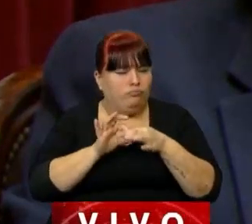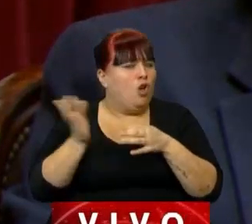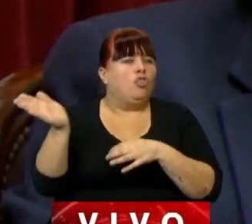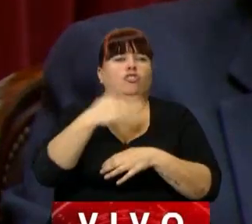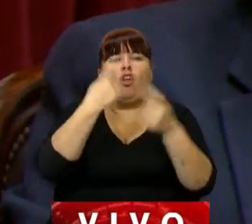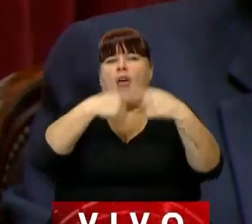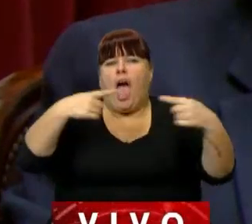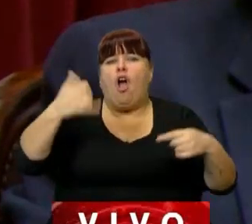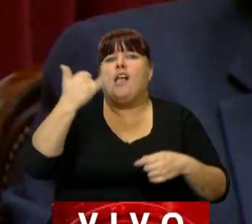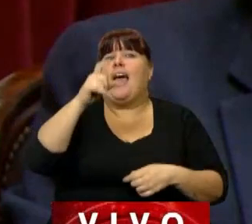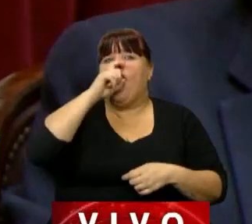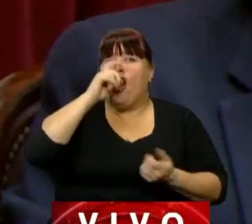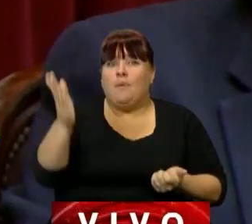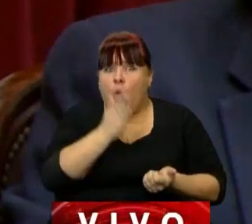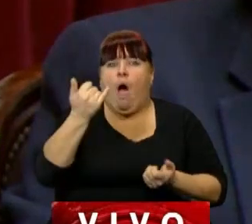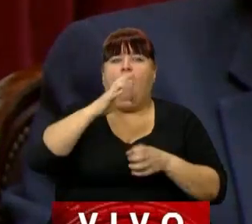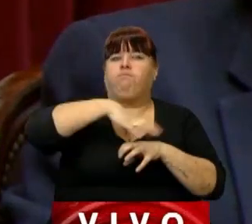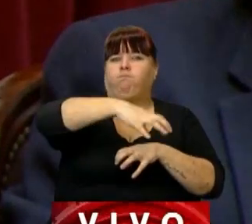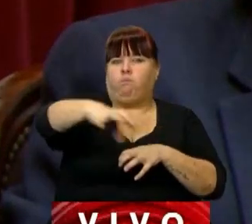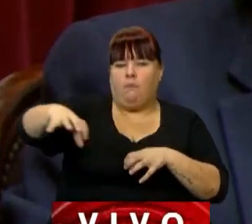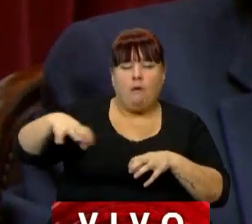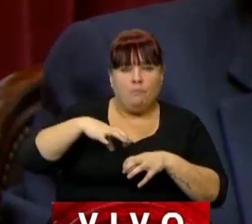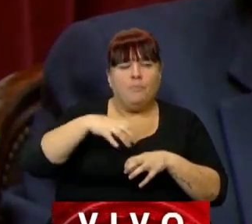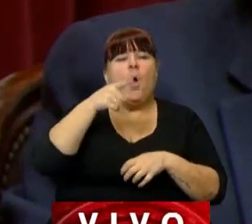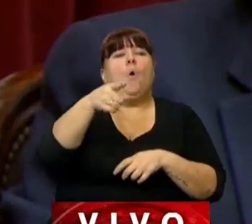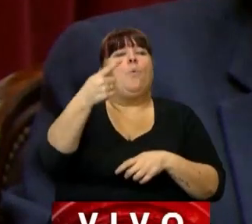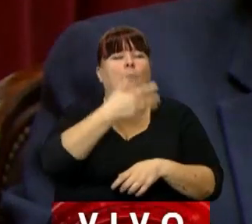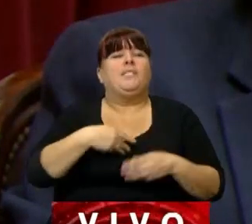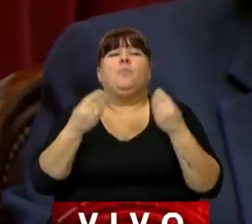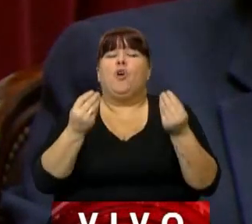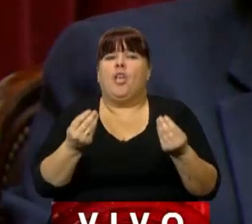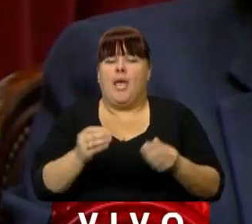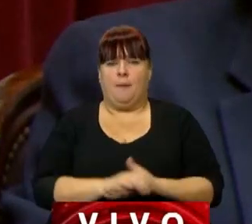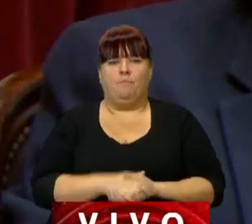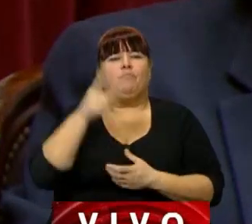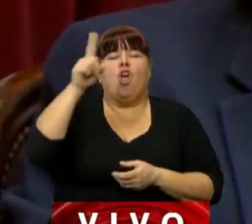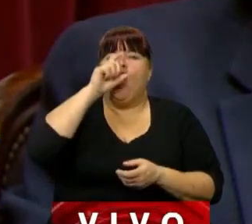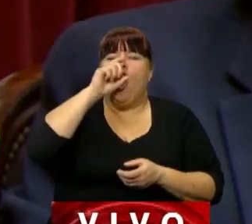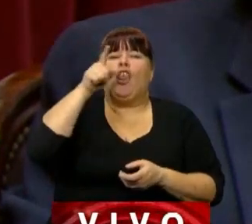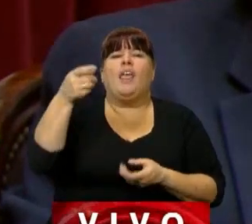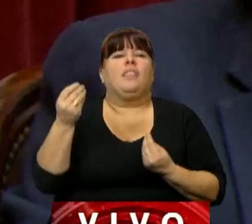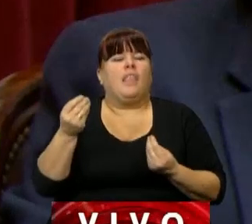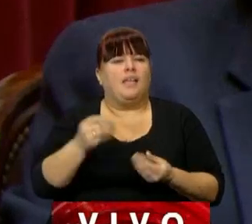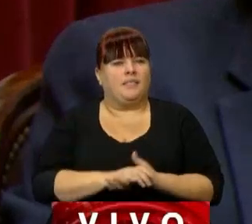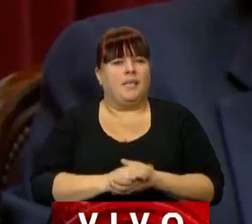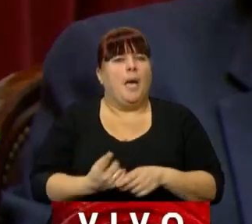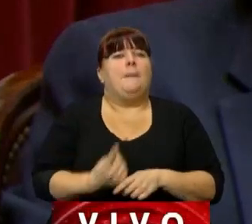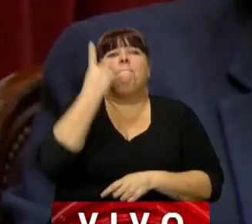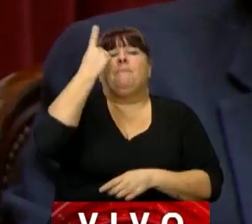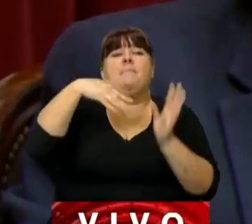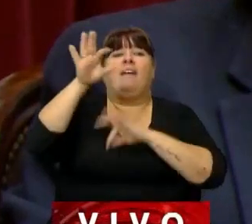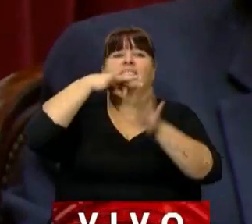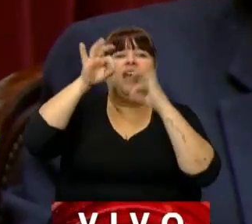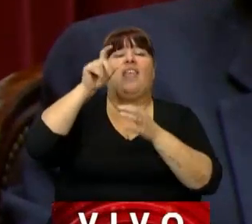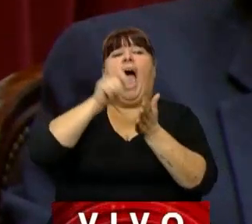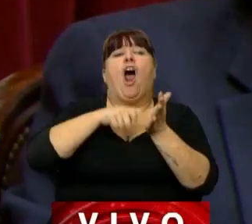todos los productos que en Corrientes se produce. ¿Usted cree, señor presidente, por qué Corrientes hoy es la primera exportación